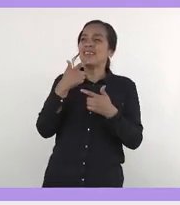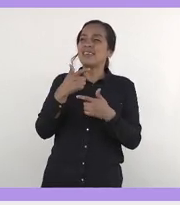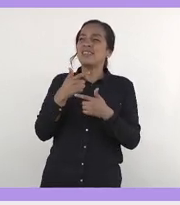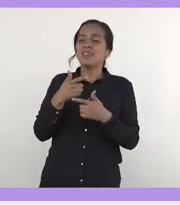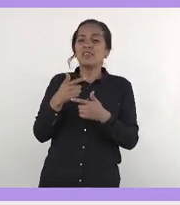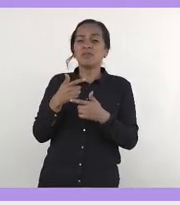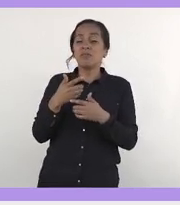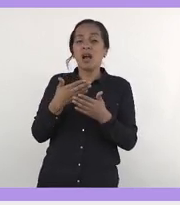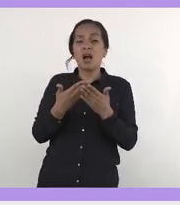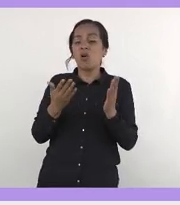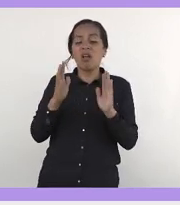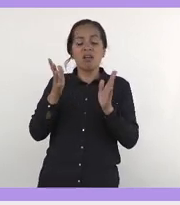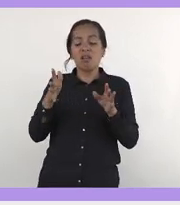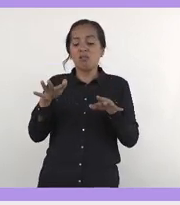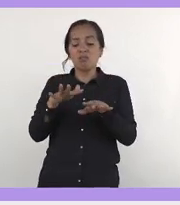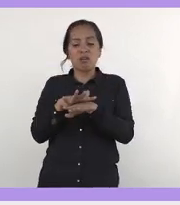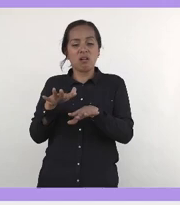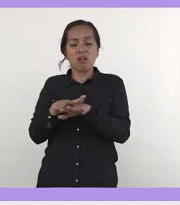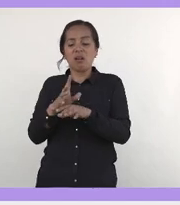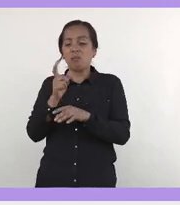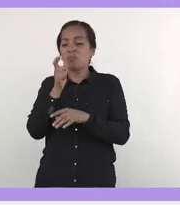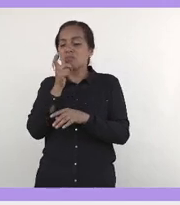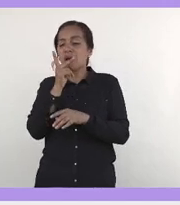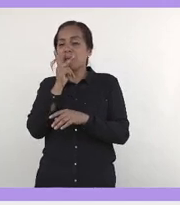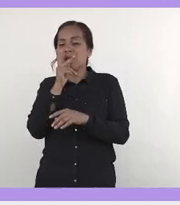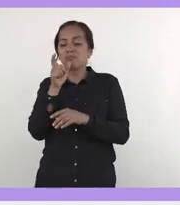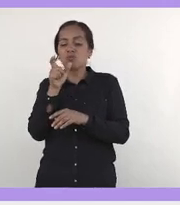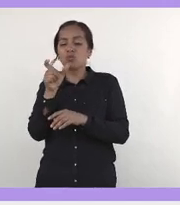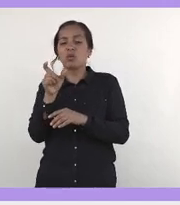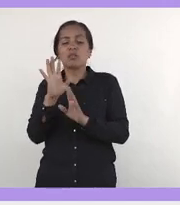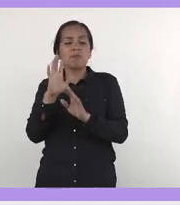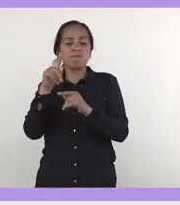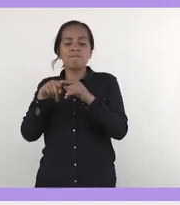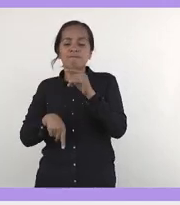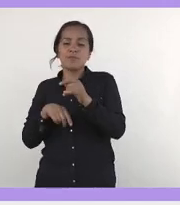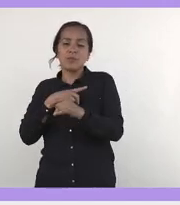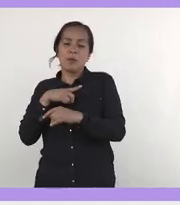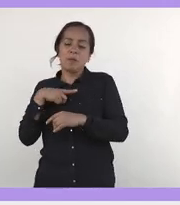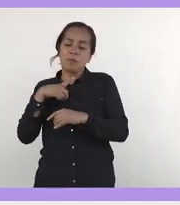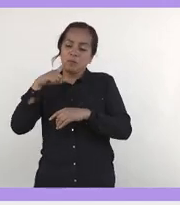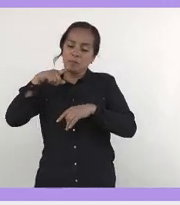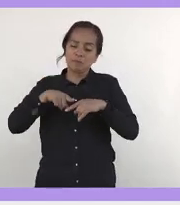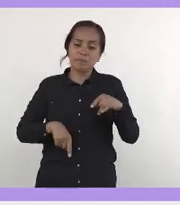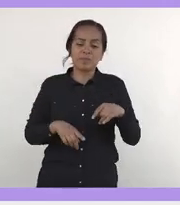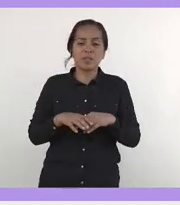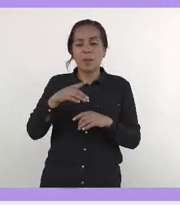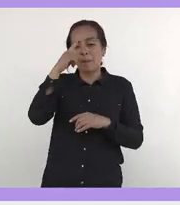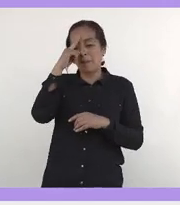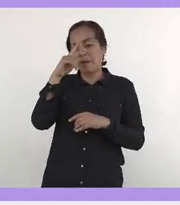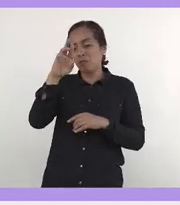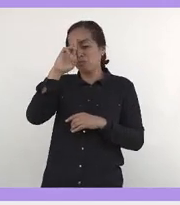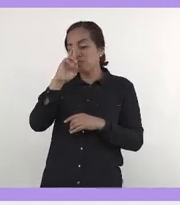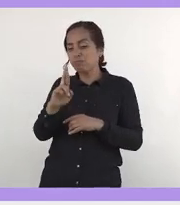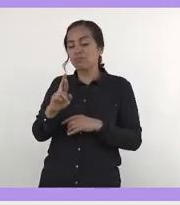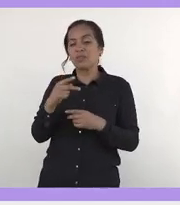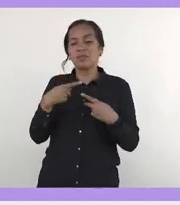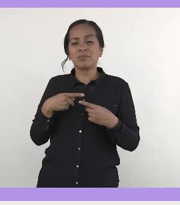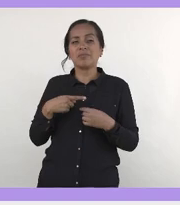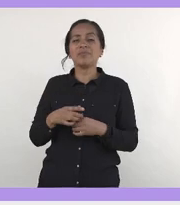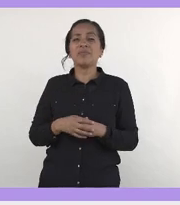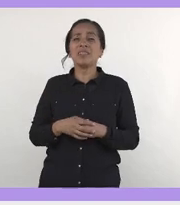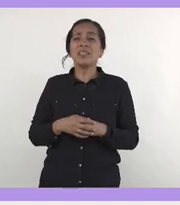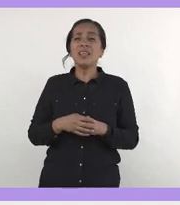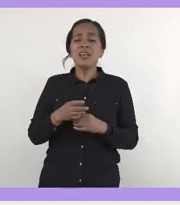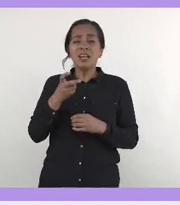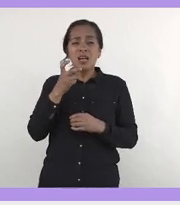pues ahora ya no hay frases en las que ya no pues ya no no digamos que no pues sí no aplican tal cual